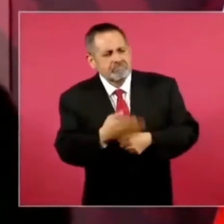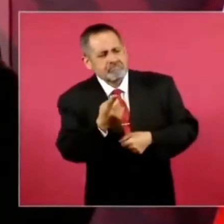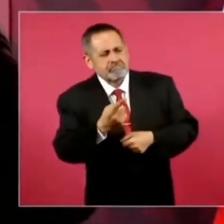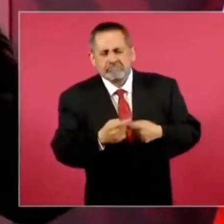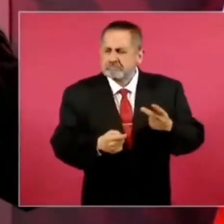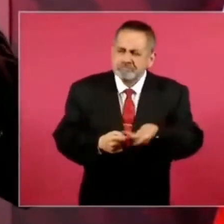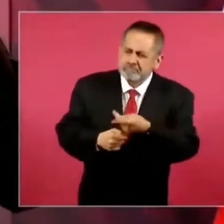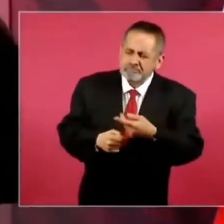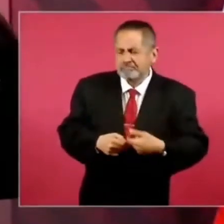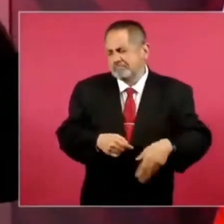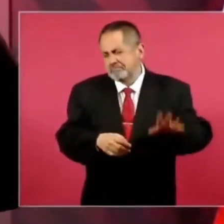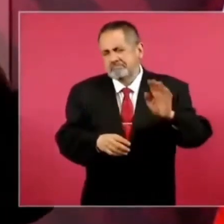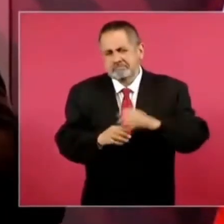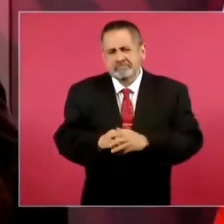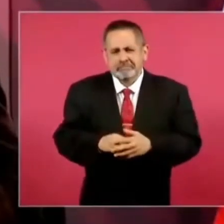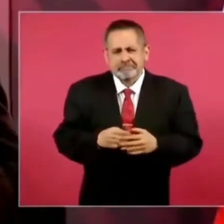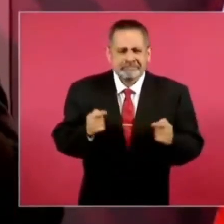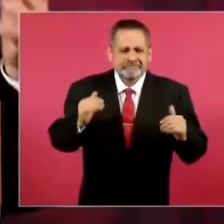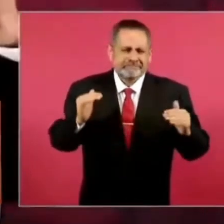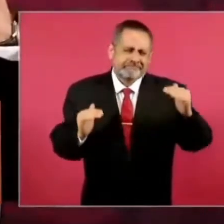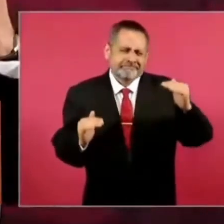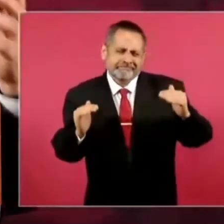Hay un poco de desequilibrio, ¿no?,